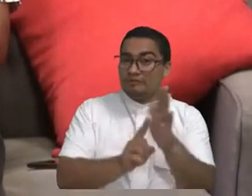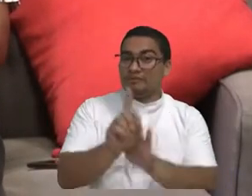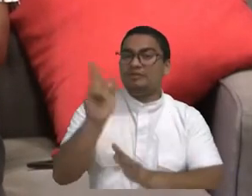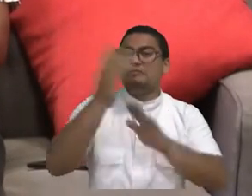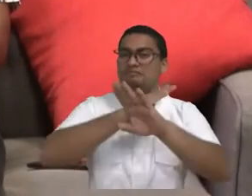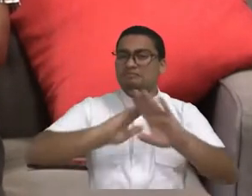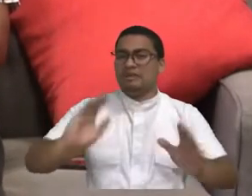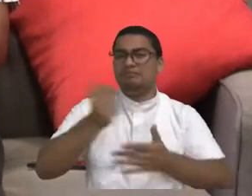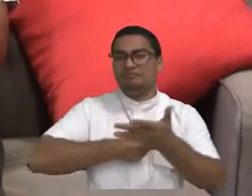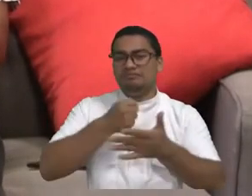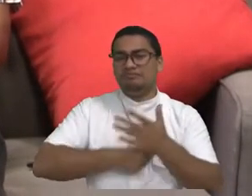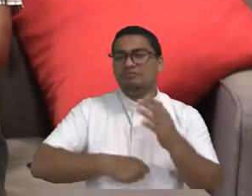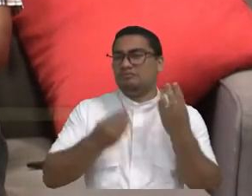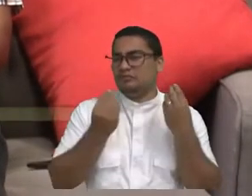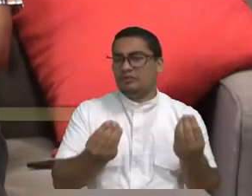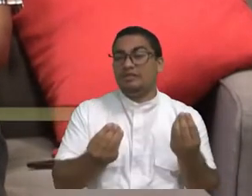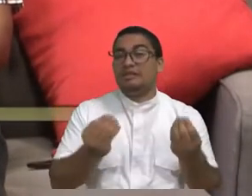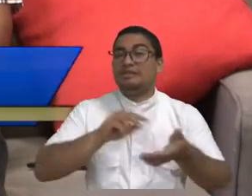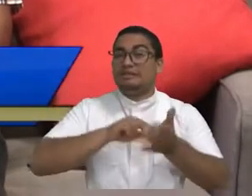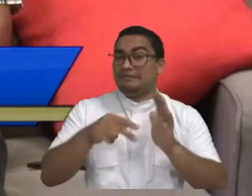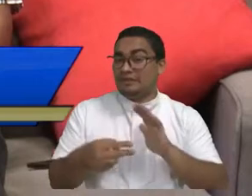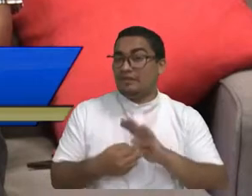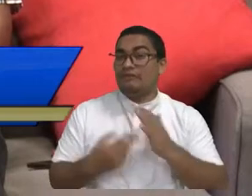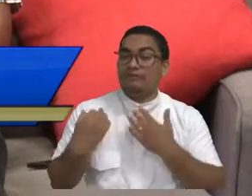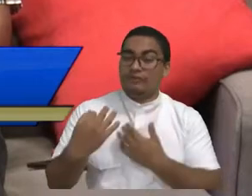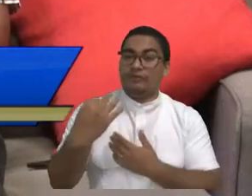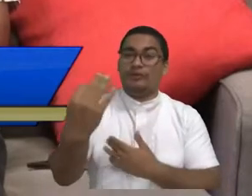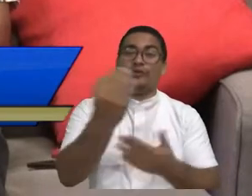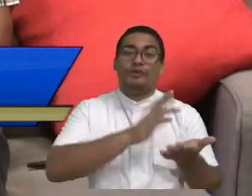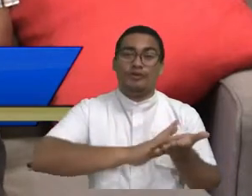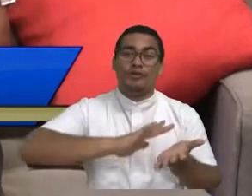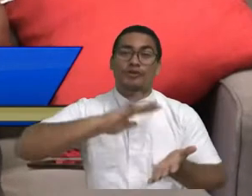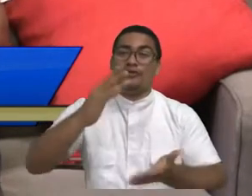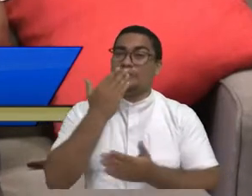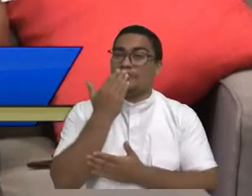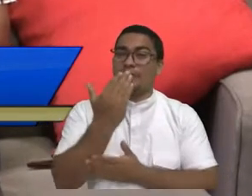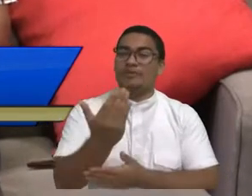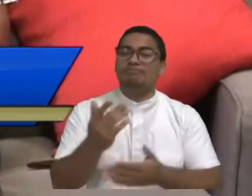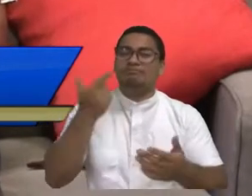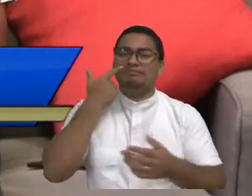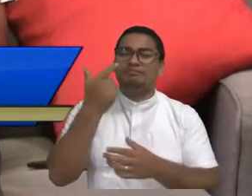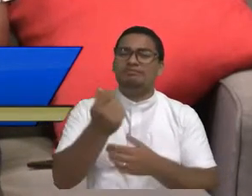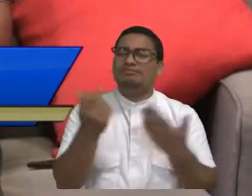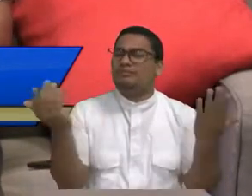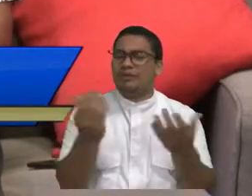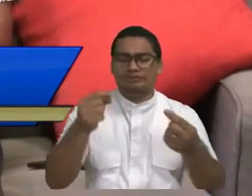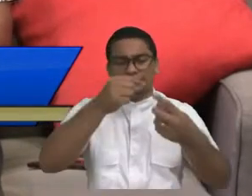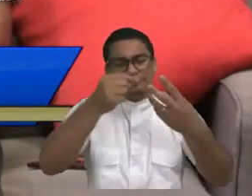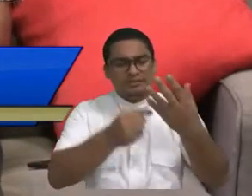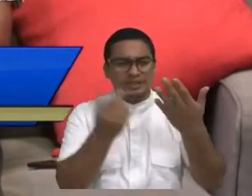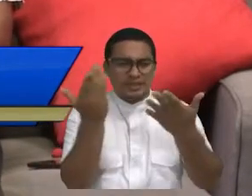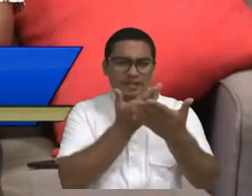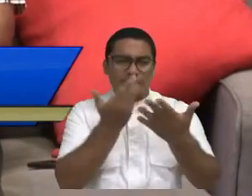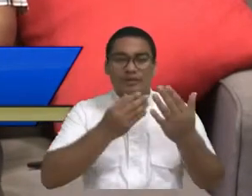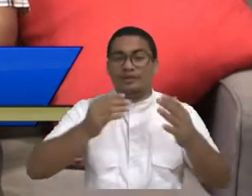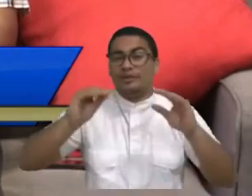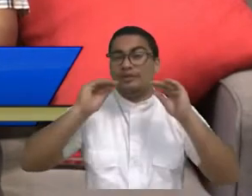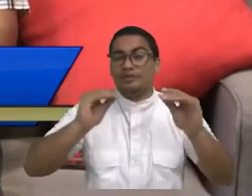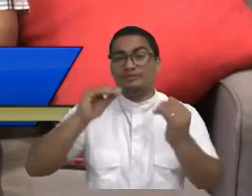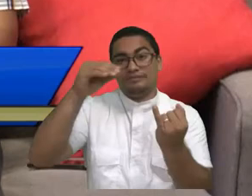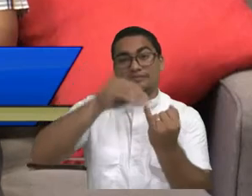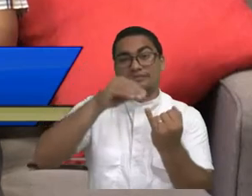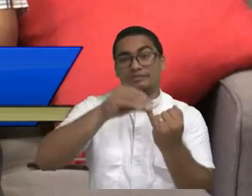luchas y esfuerzos pero que también nos proyecta a un futuro glorioso y estaremos conociendo la oferta académica para la educación técnica